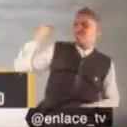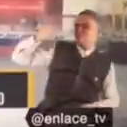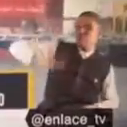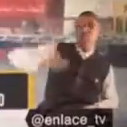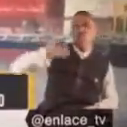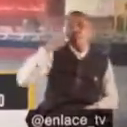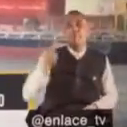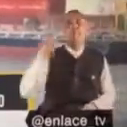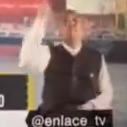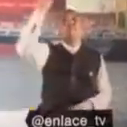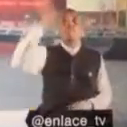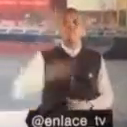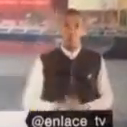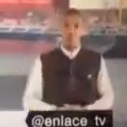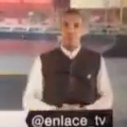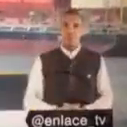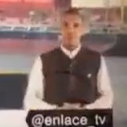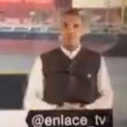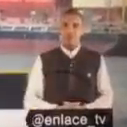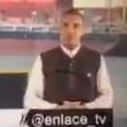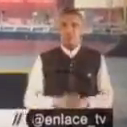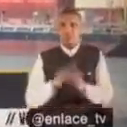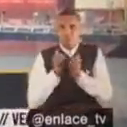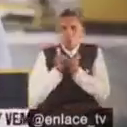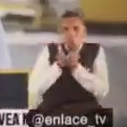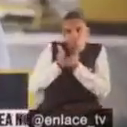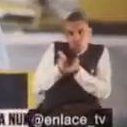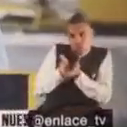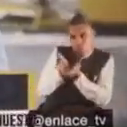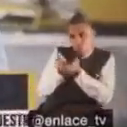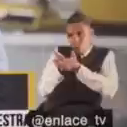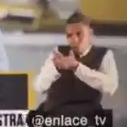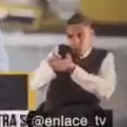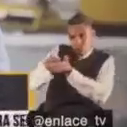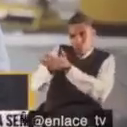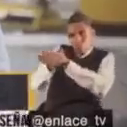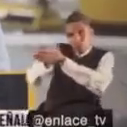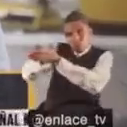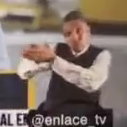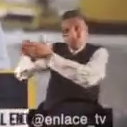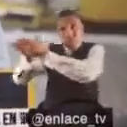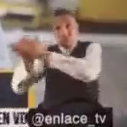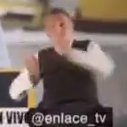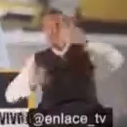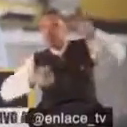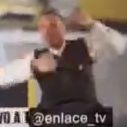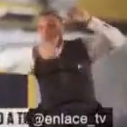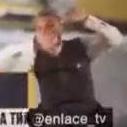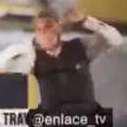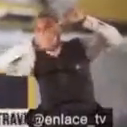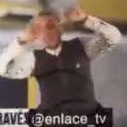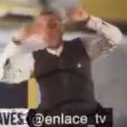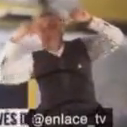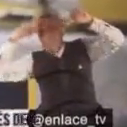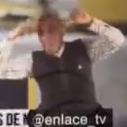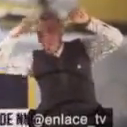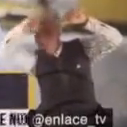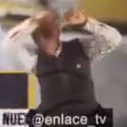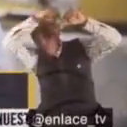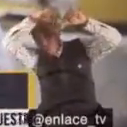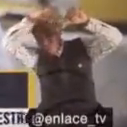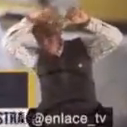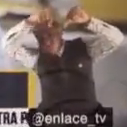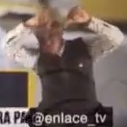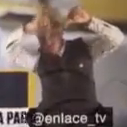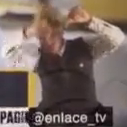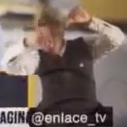el arribo a Barranca Bermeja de carga líquida al puerto de Impala. Bueno, este día marca un hecho histórico en Barranca Bermeja y Santander